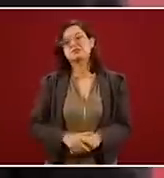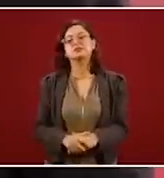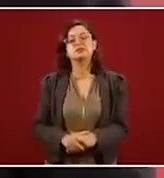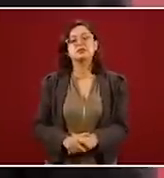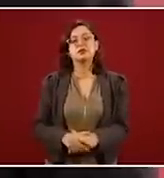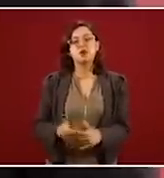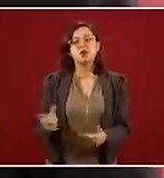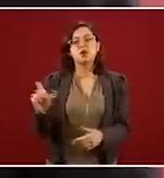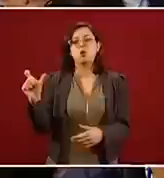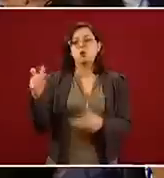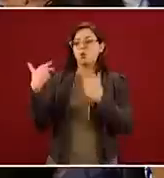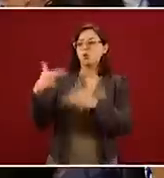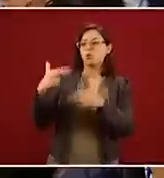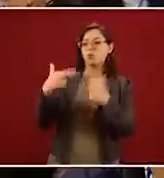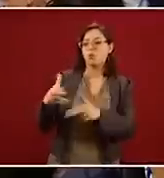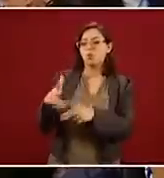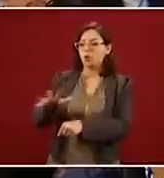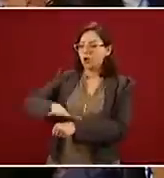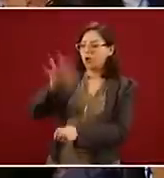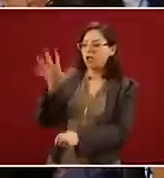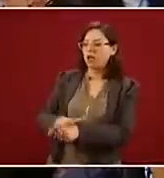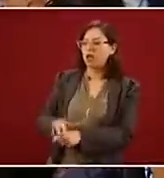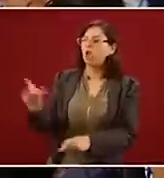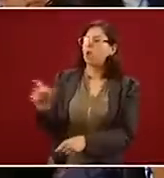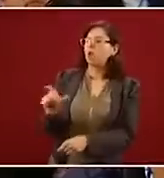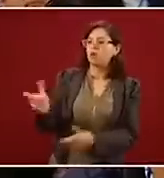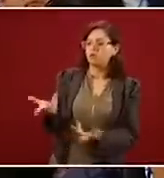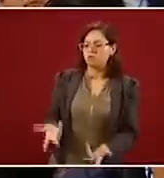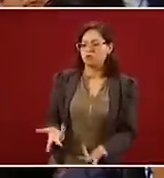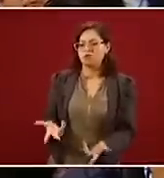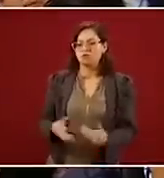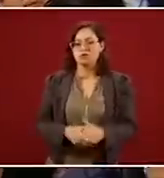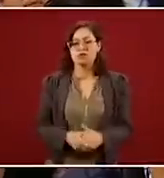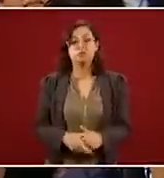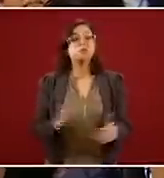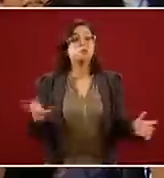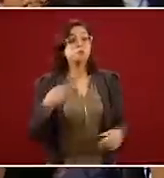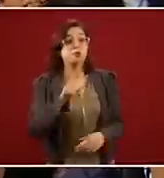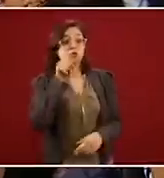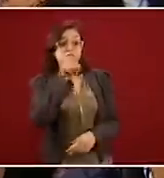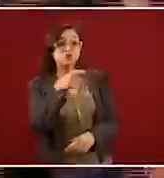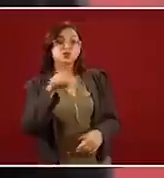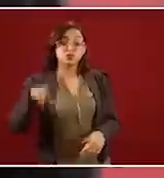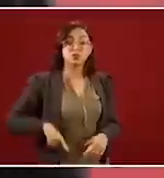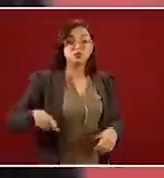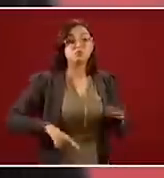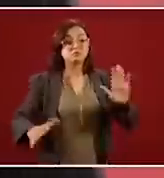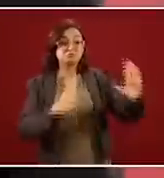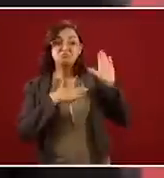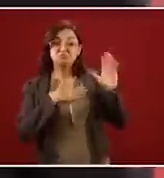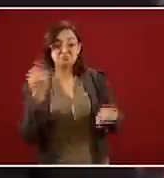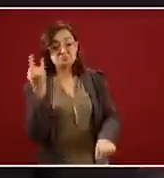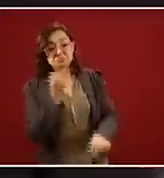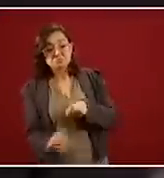huelgas? Pero sería una huelga por violaciones de parte de su gobierno, presidente, que se comprometió a, sí, pero, a respetar